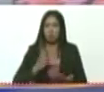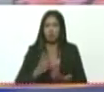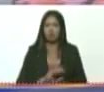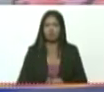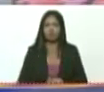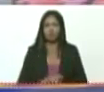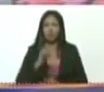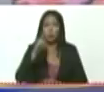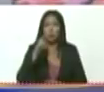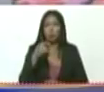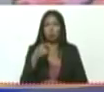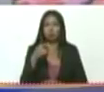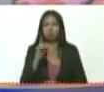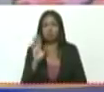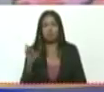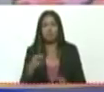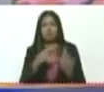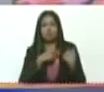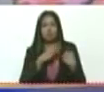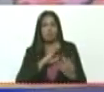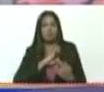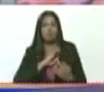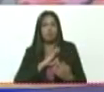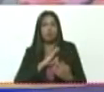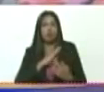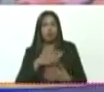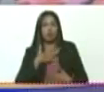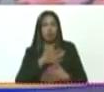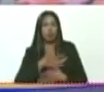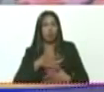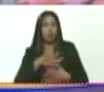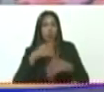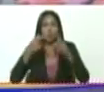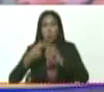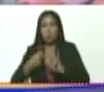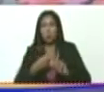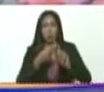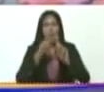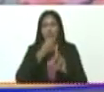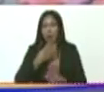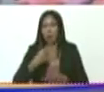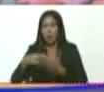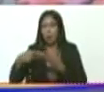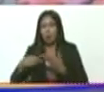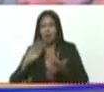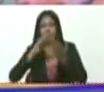Mientras usted está dedicado a lo positivo, a lo bueno, a